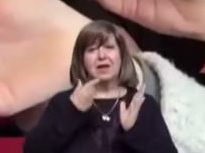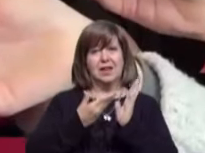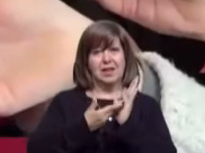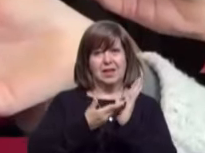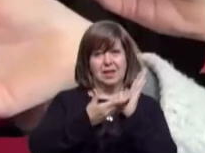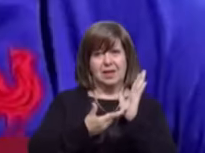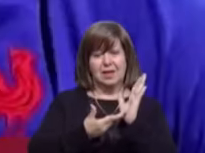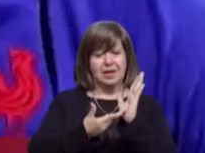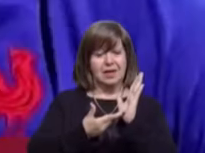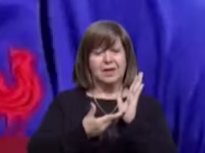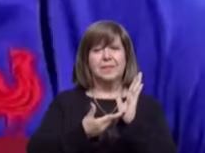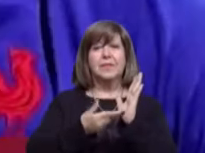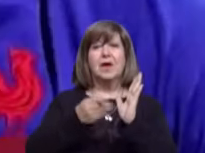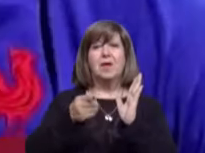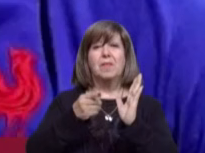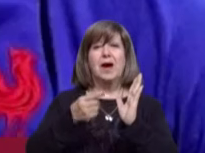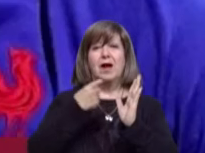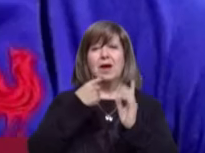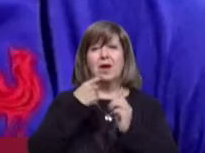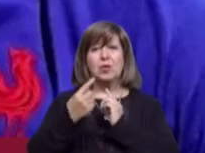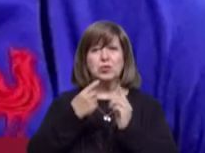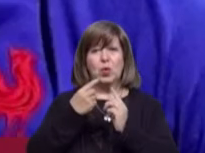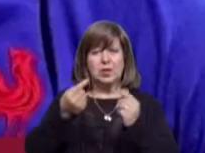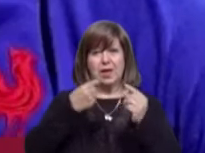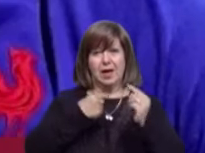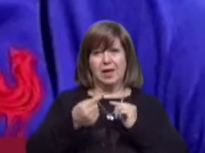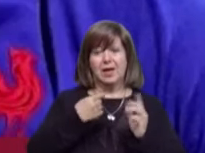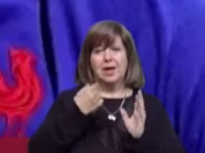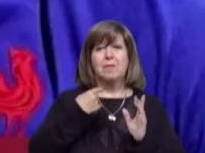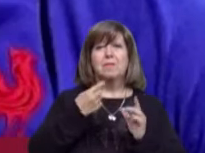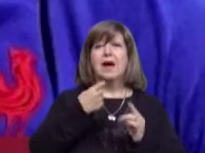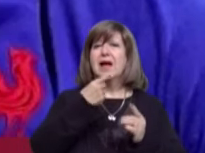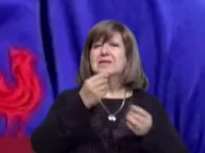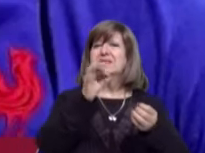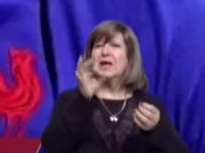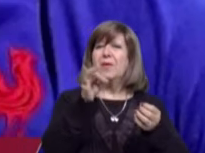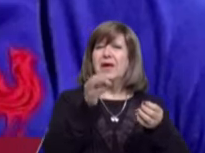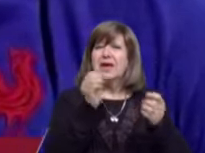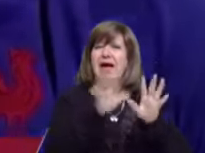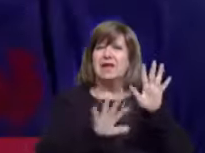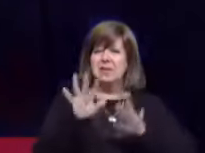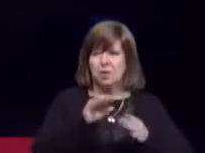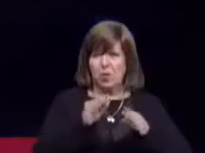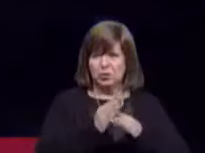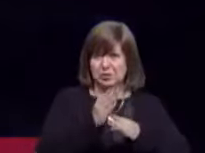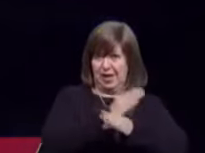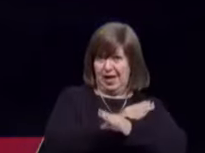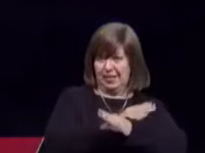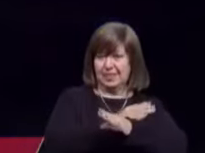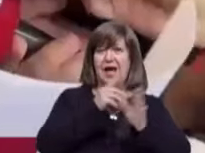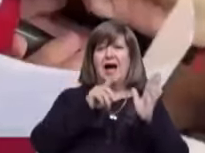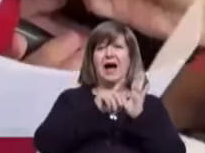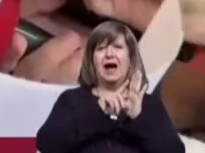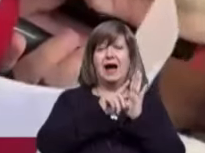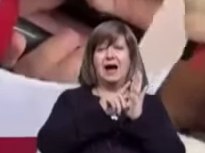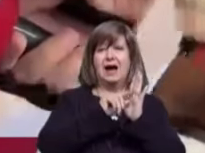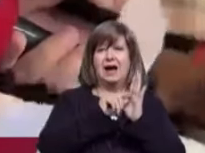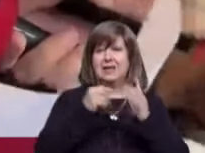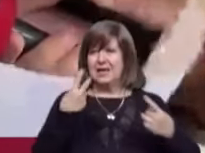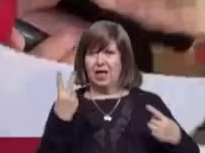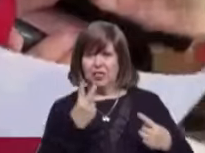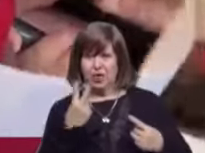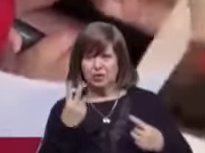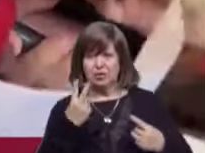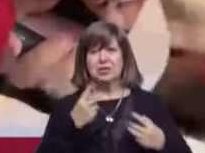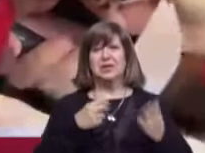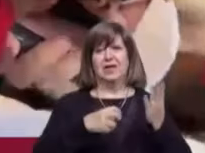actuaciones judiciales en consulta en razón del requerimiento de directivas particulares de actuación oportunamente articulado a su vez por el fiscal de instrucción